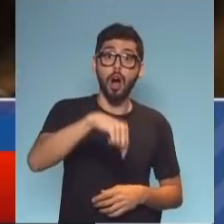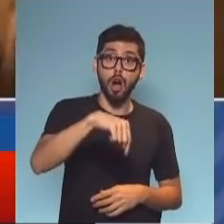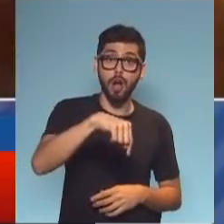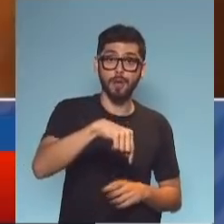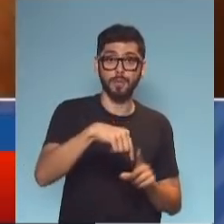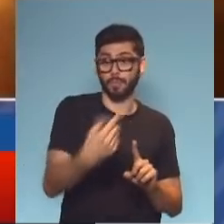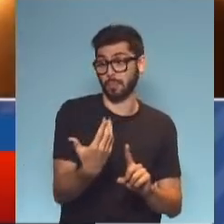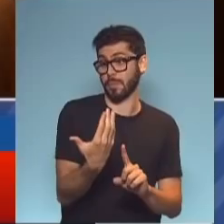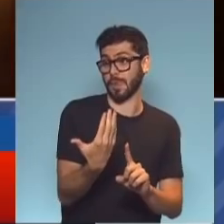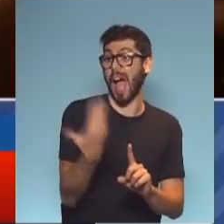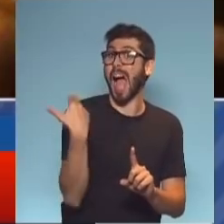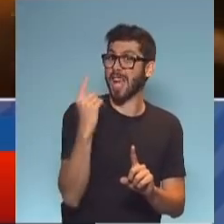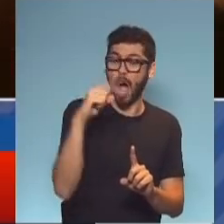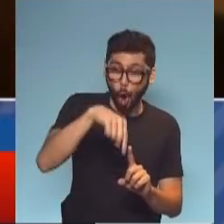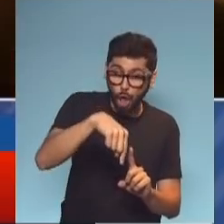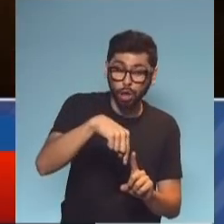de ayer,